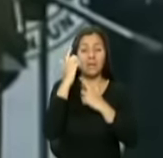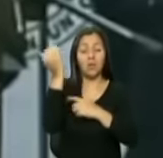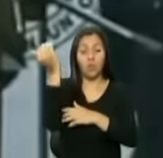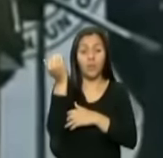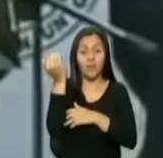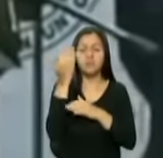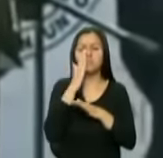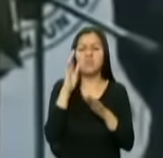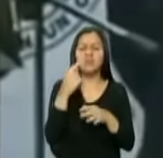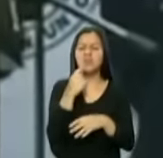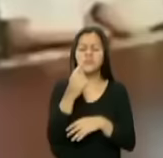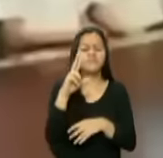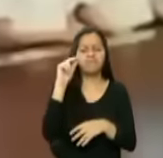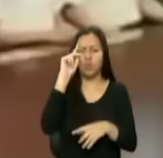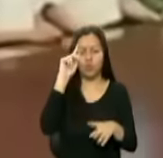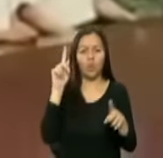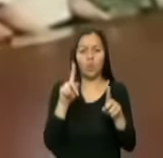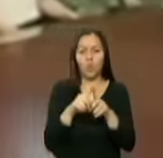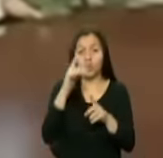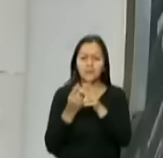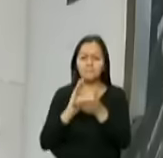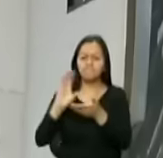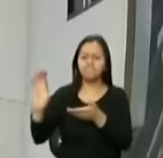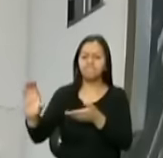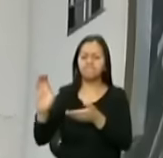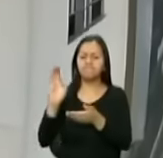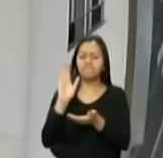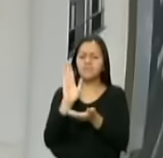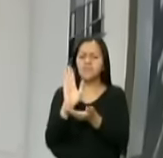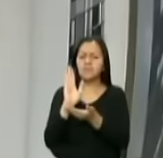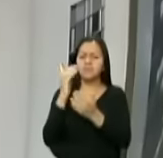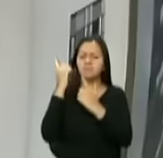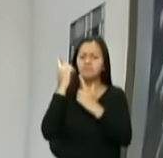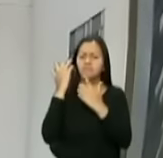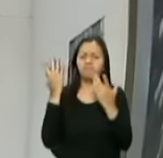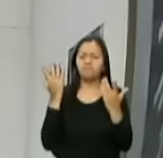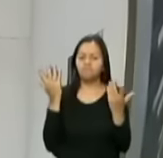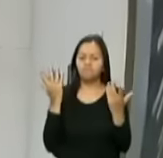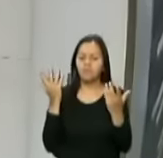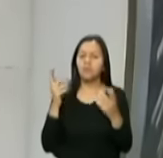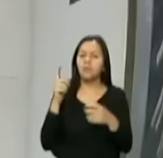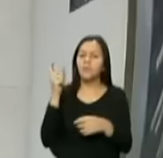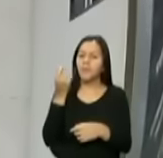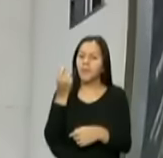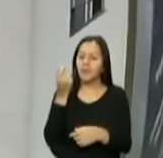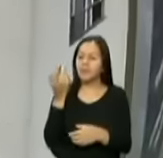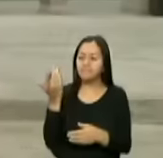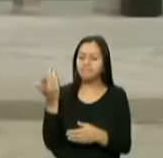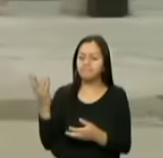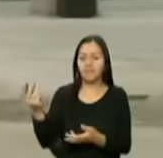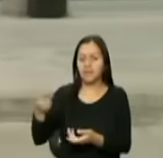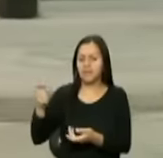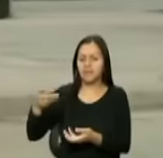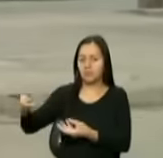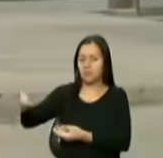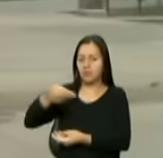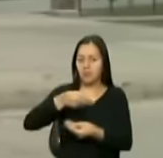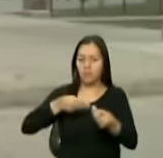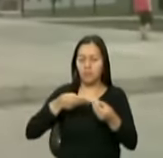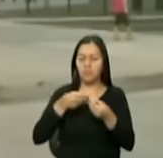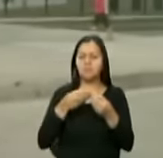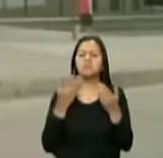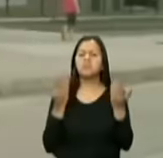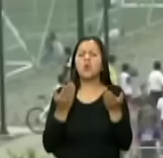de Seguridad Social de las Fuerzas Armadas, ISFA, tras comprobarse el sobreprecio de $41 millones en la venta al Ministerio de Ambiente de